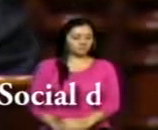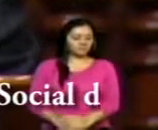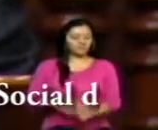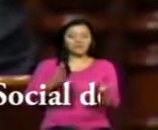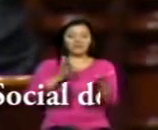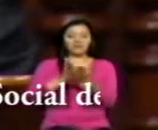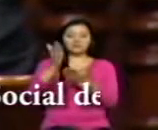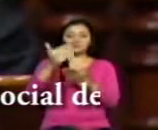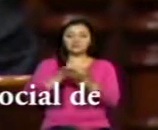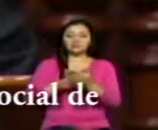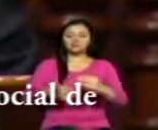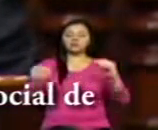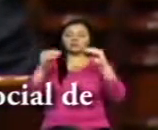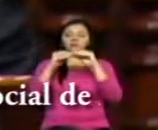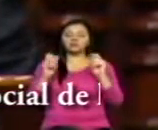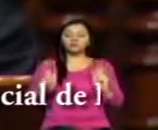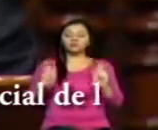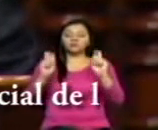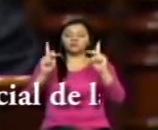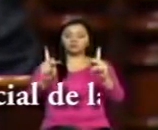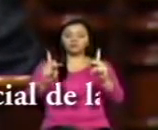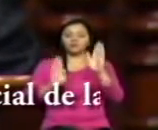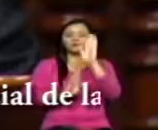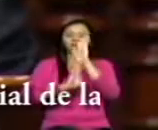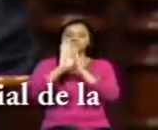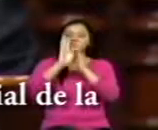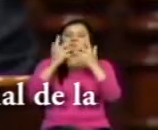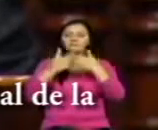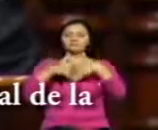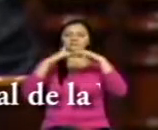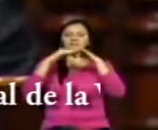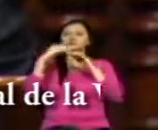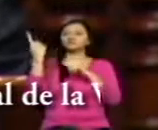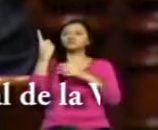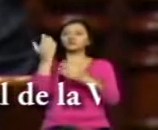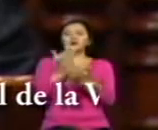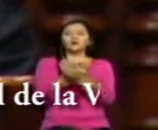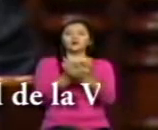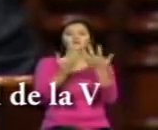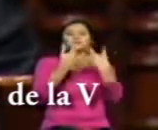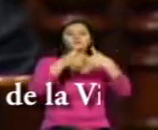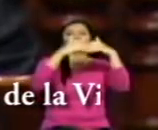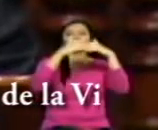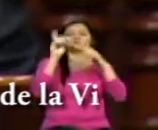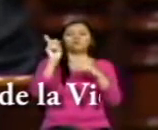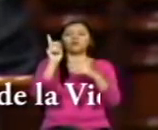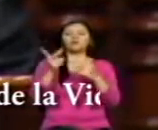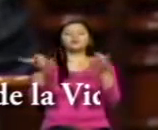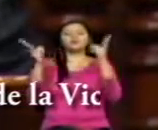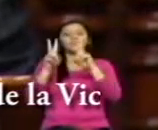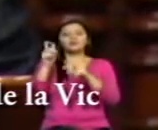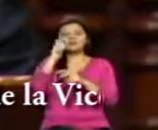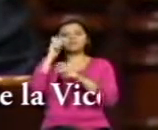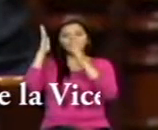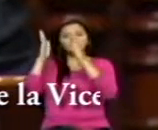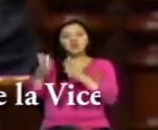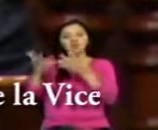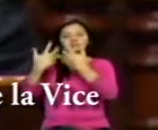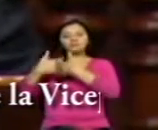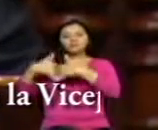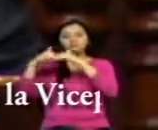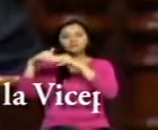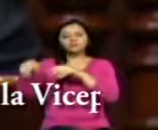a oportunidades, crecimiento no solo económico, sino también humano,